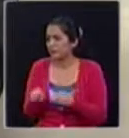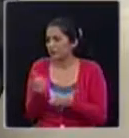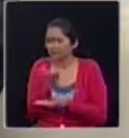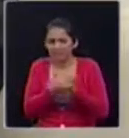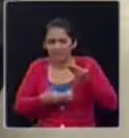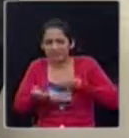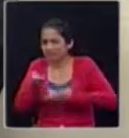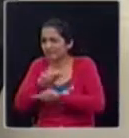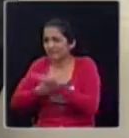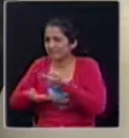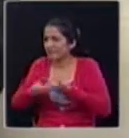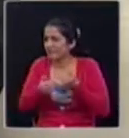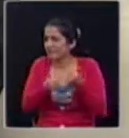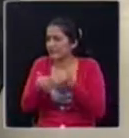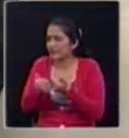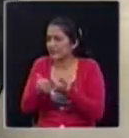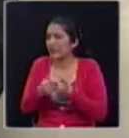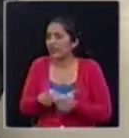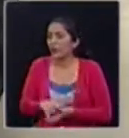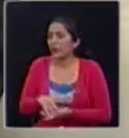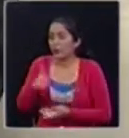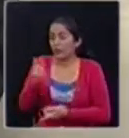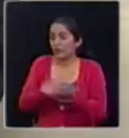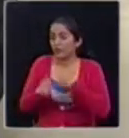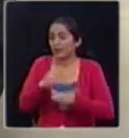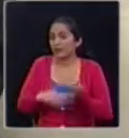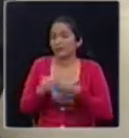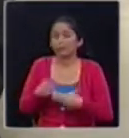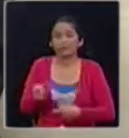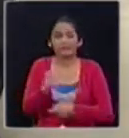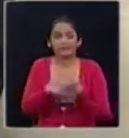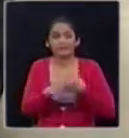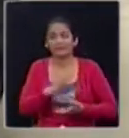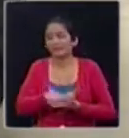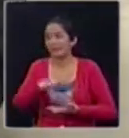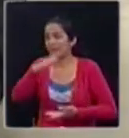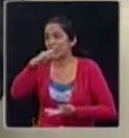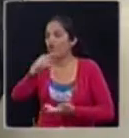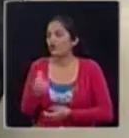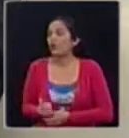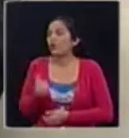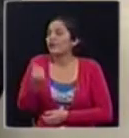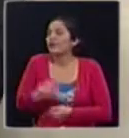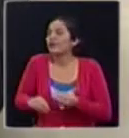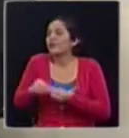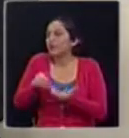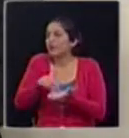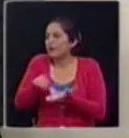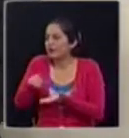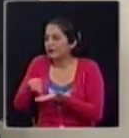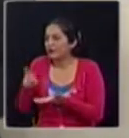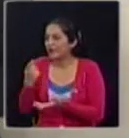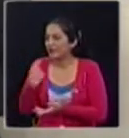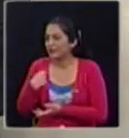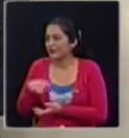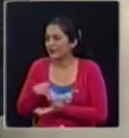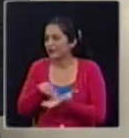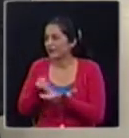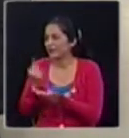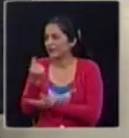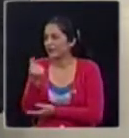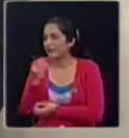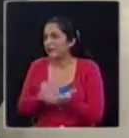generan una mayor utilidad. Si generan mayor utilidad, obviamente pagan más impuestos y pagan más utilidades a sus